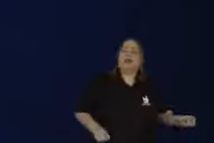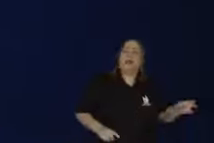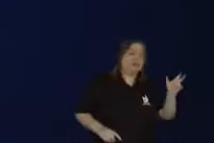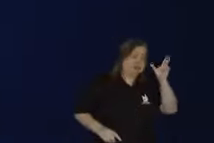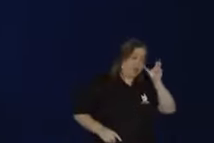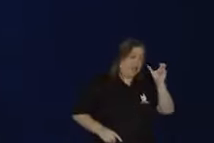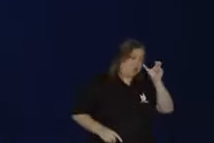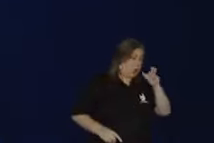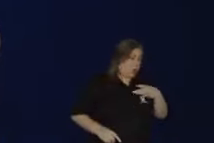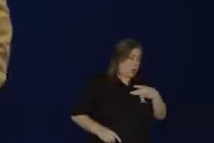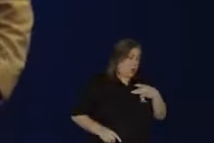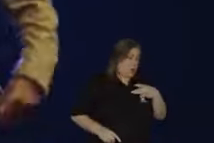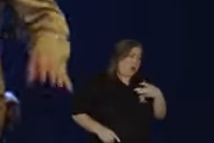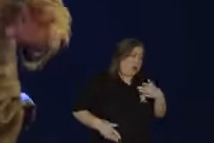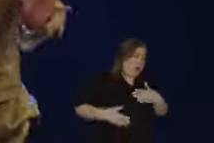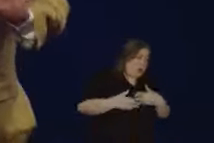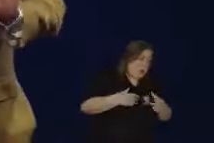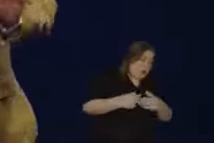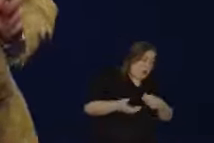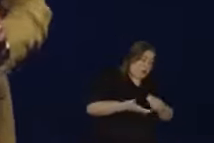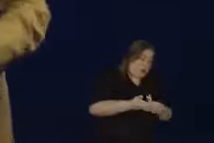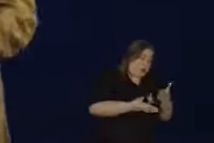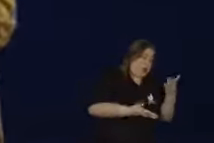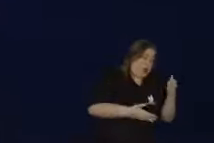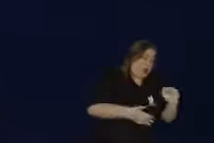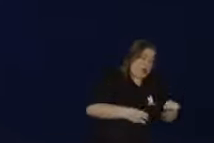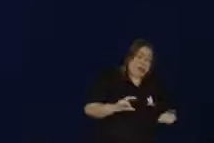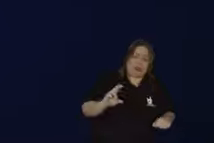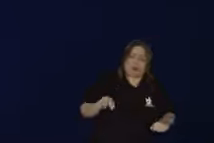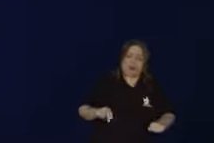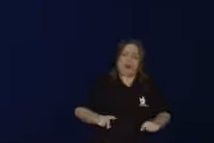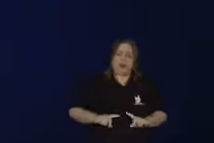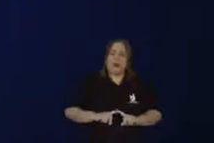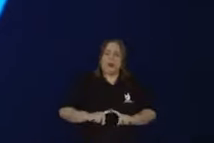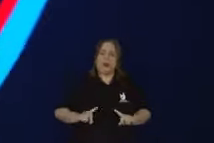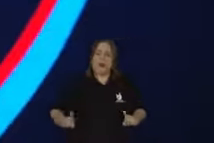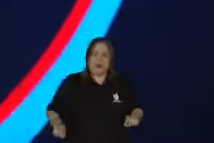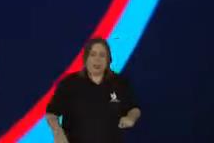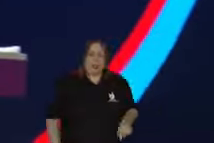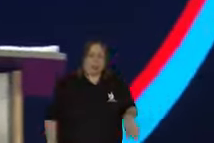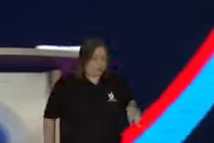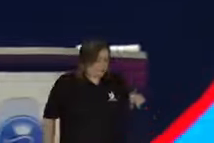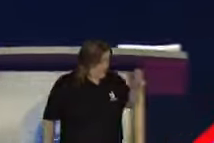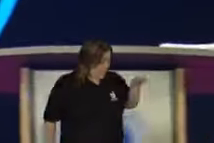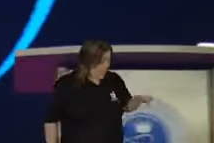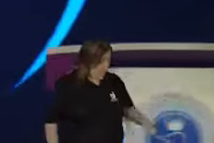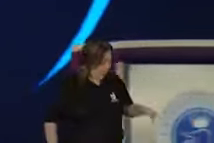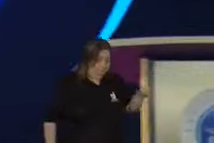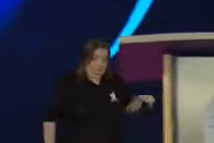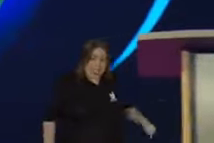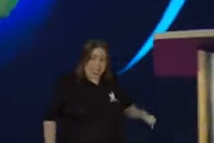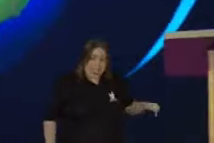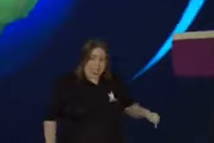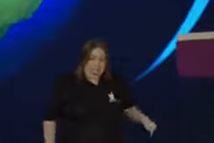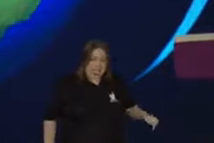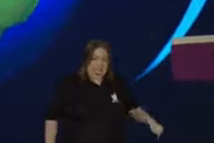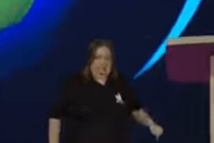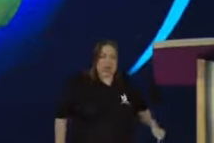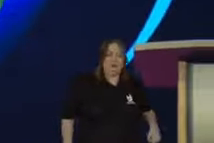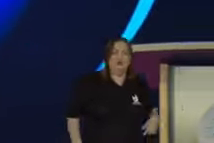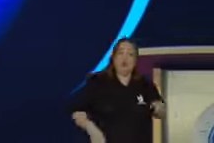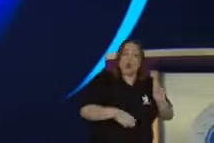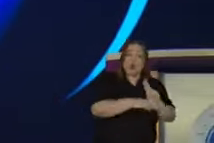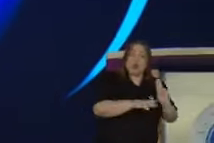prospera la finanza o pierdes todo. No es lo que más le interesa. Quiere valerse de estas situaciones